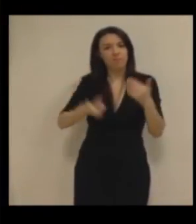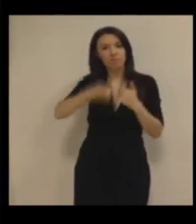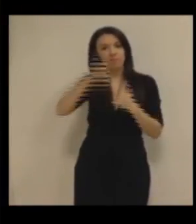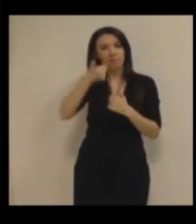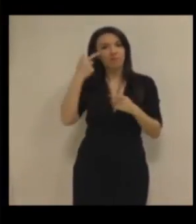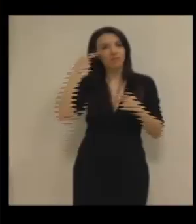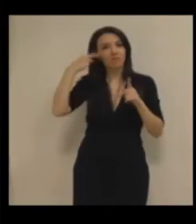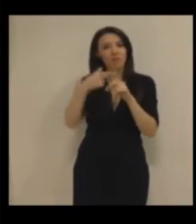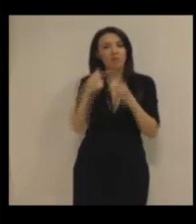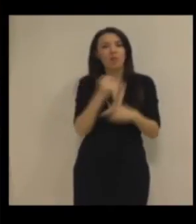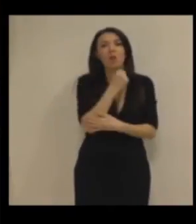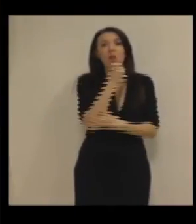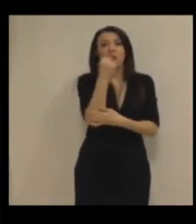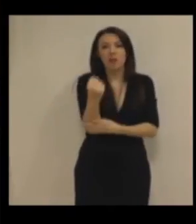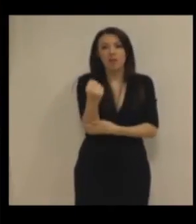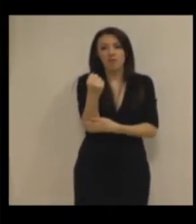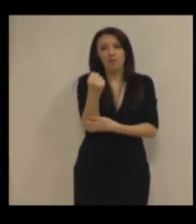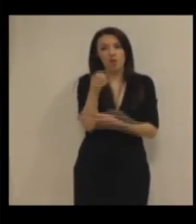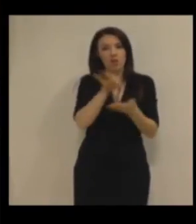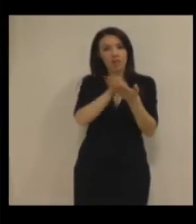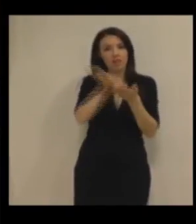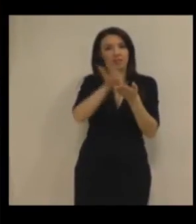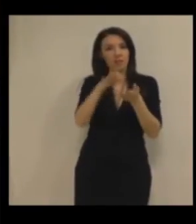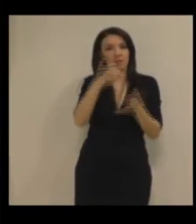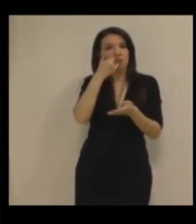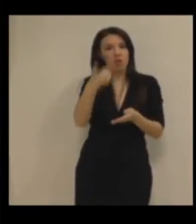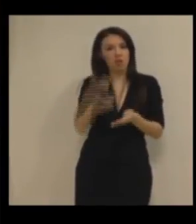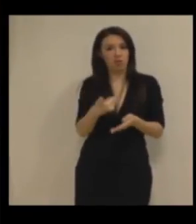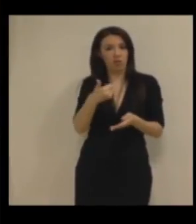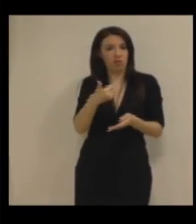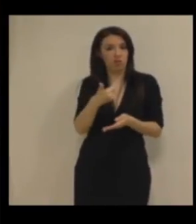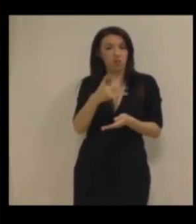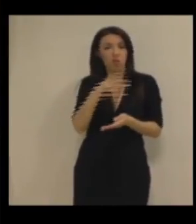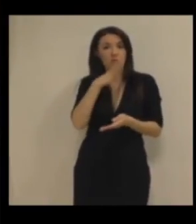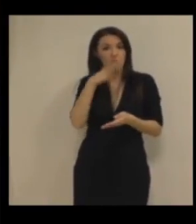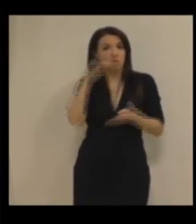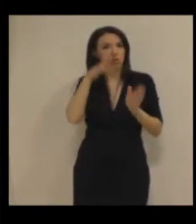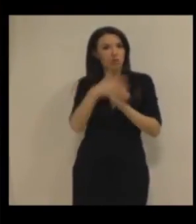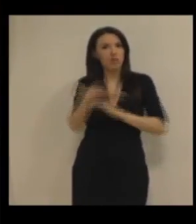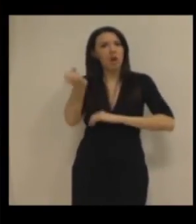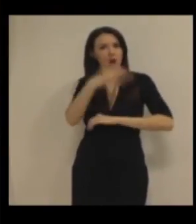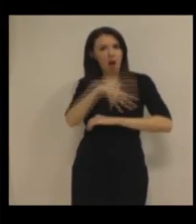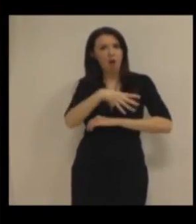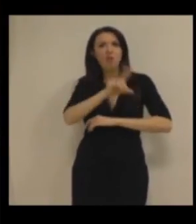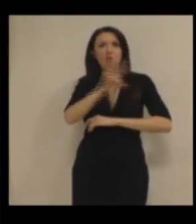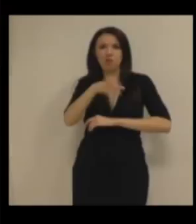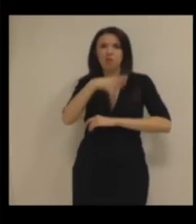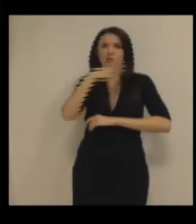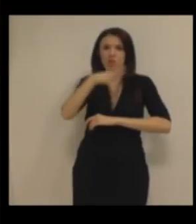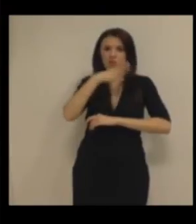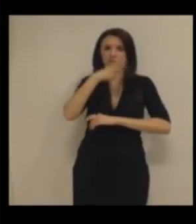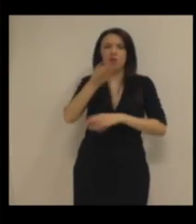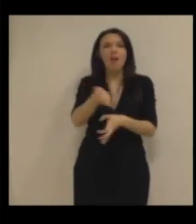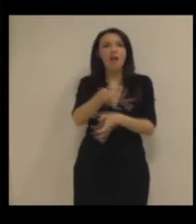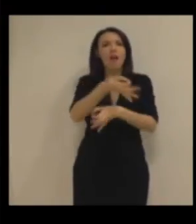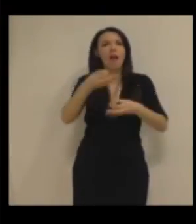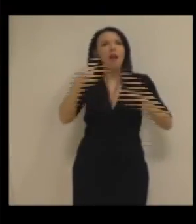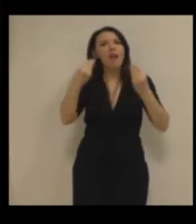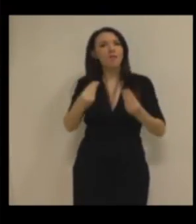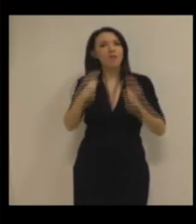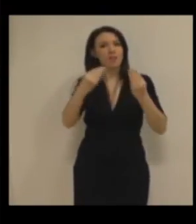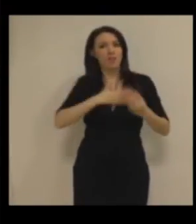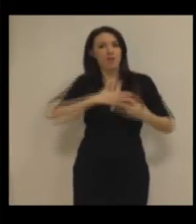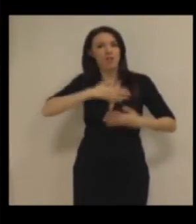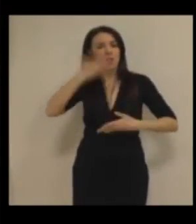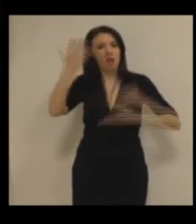a reforzar su cartera de servicios electrónicos, porque es un ahorro significativo, es la eficiencia de la